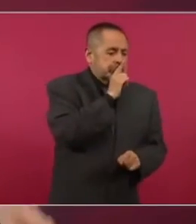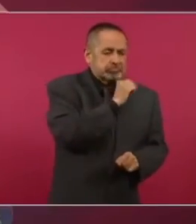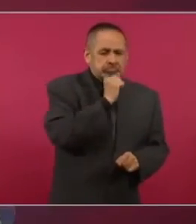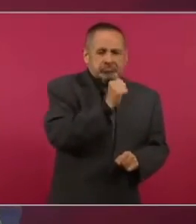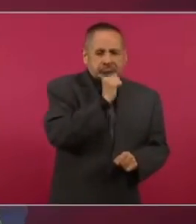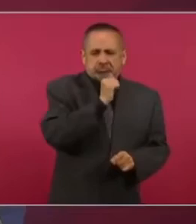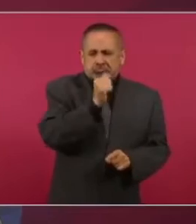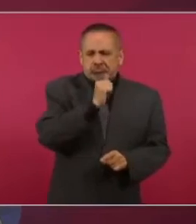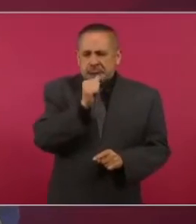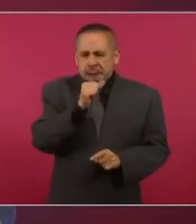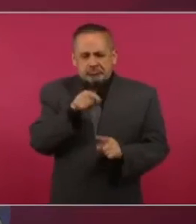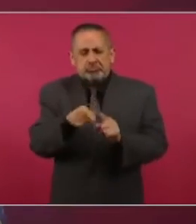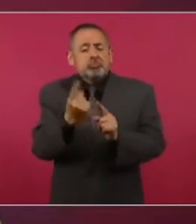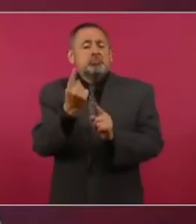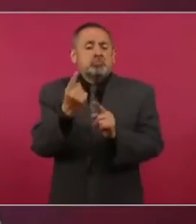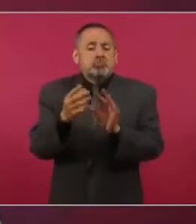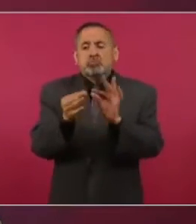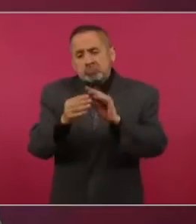de todos.